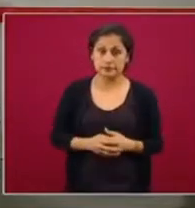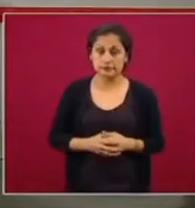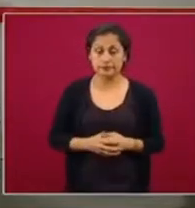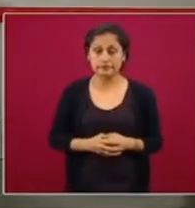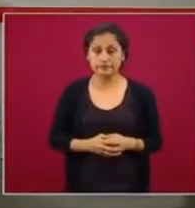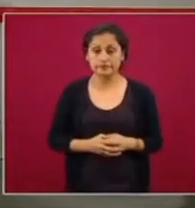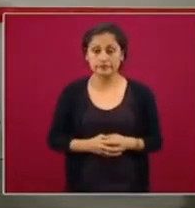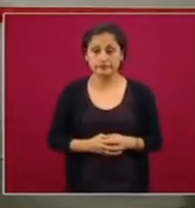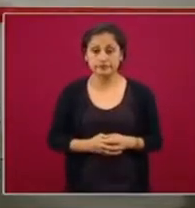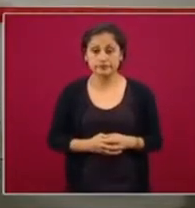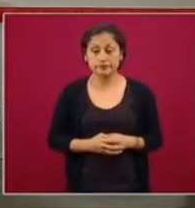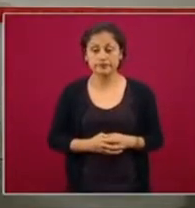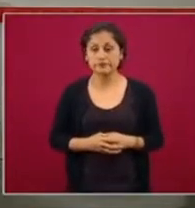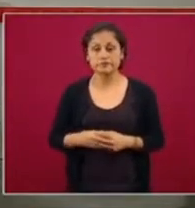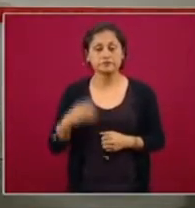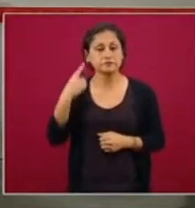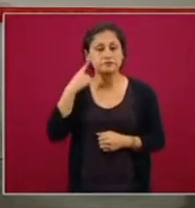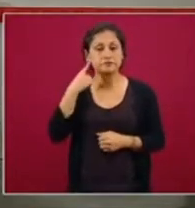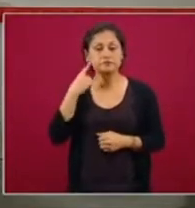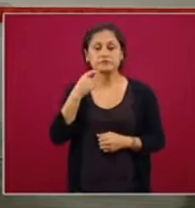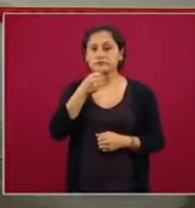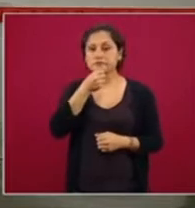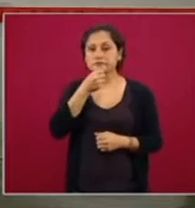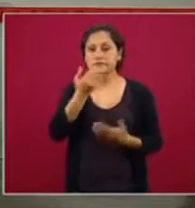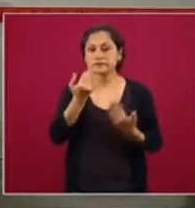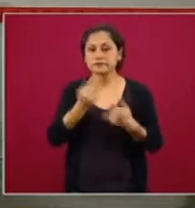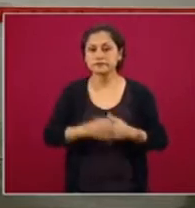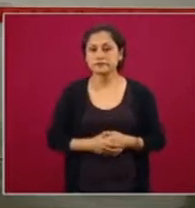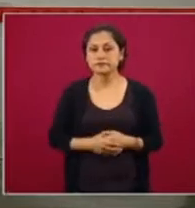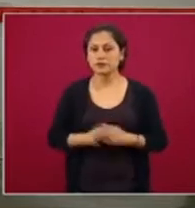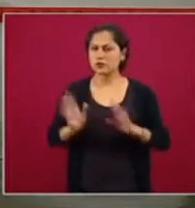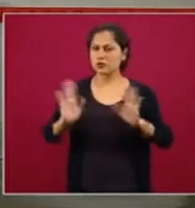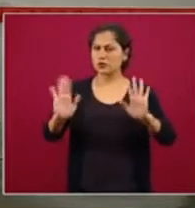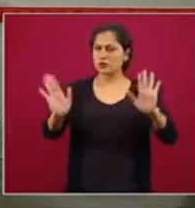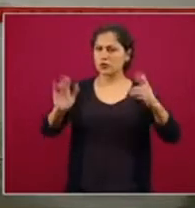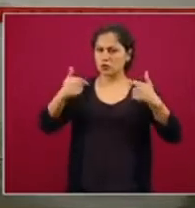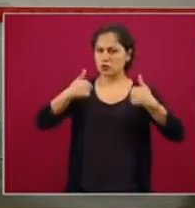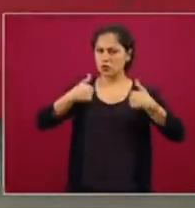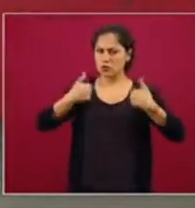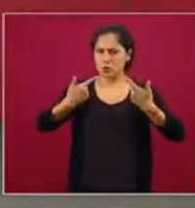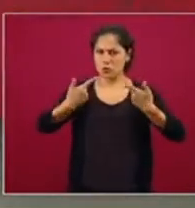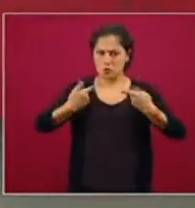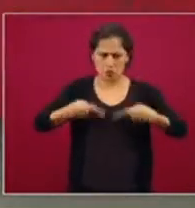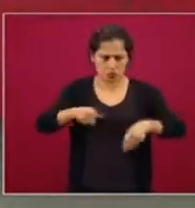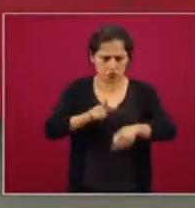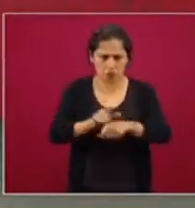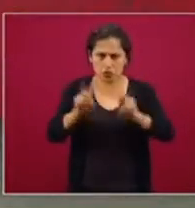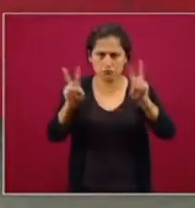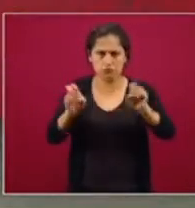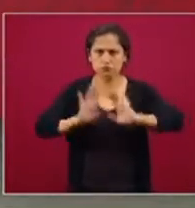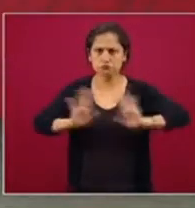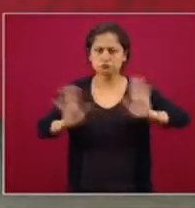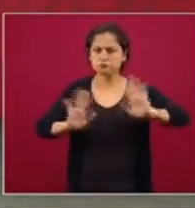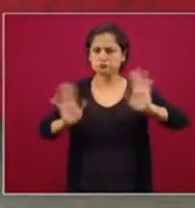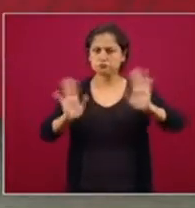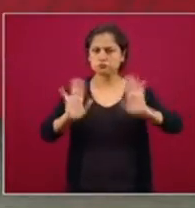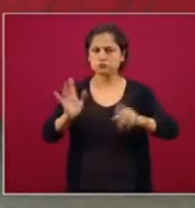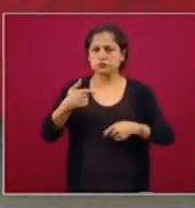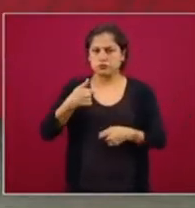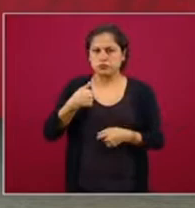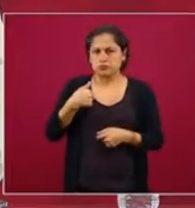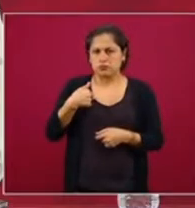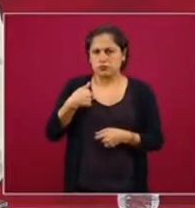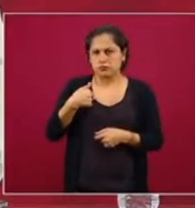Eso sí, no es personal, simplemente. No, yo sé que no, ni me lo tomo personal. Yo lo decía por su comentario el jueves, que fue ya cuando se había